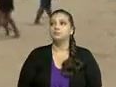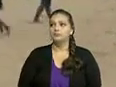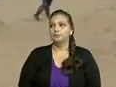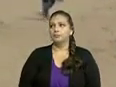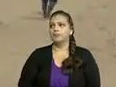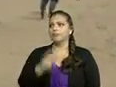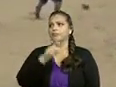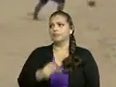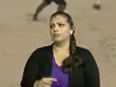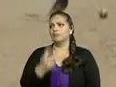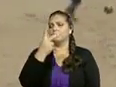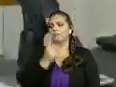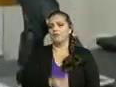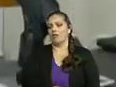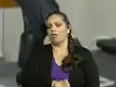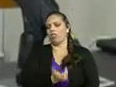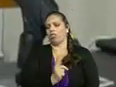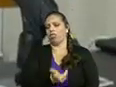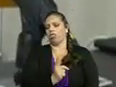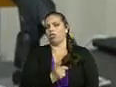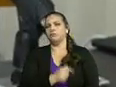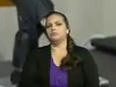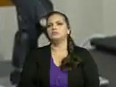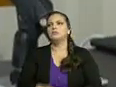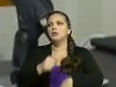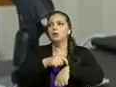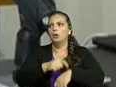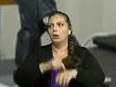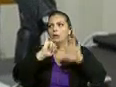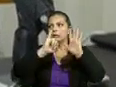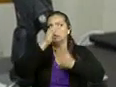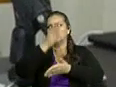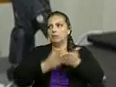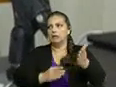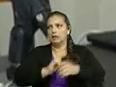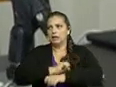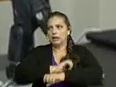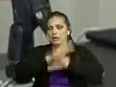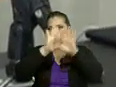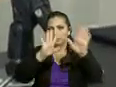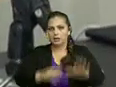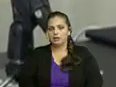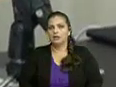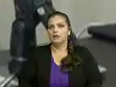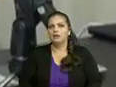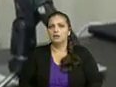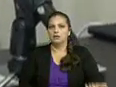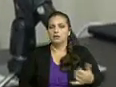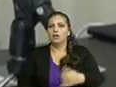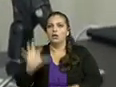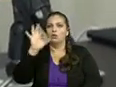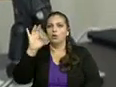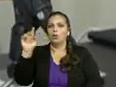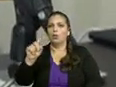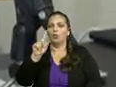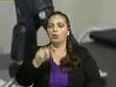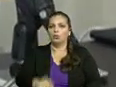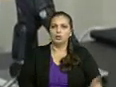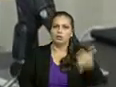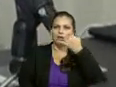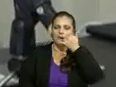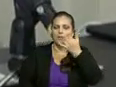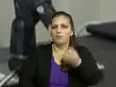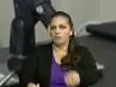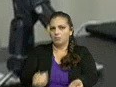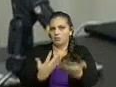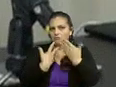que estaban en estado etílico. A las 6:30 de la mañana tuvimos un llamado primero del ECU-911,